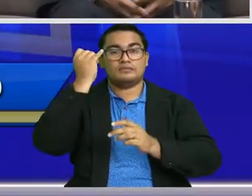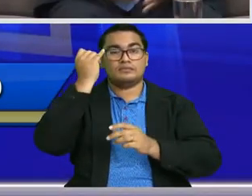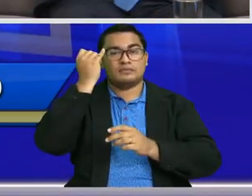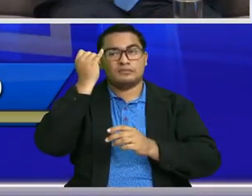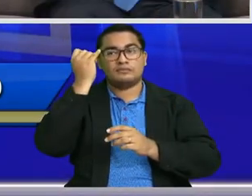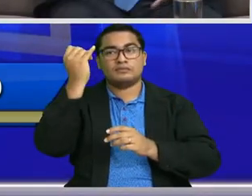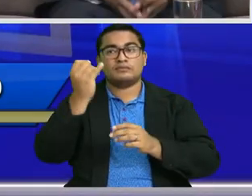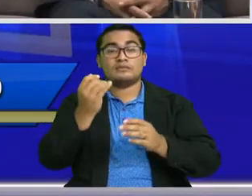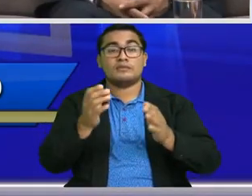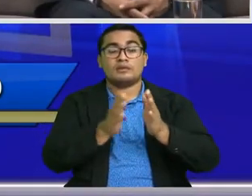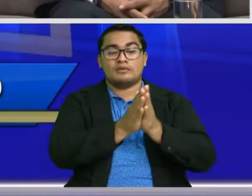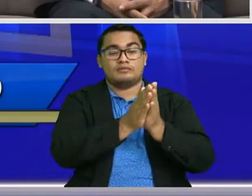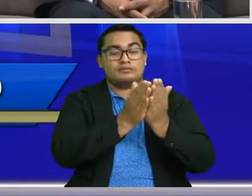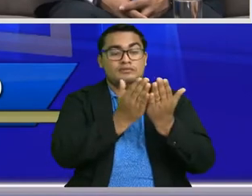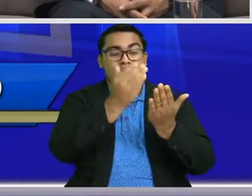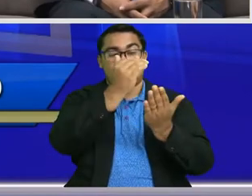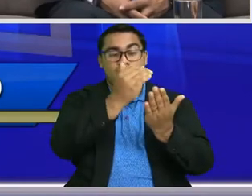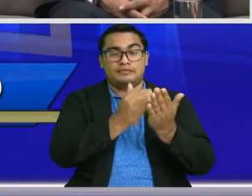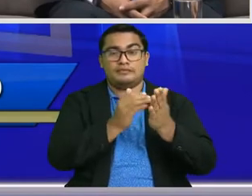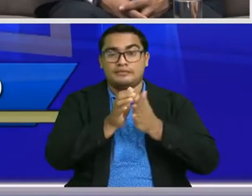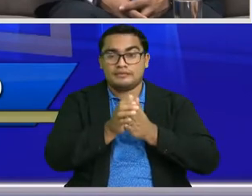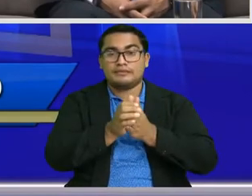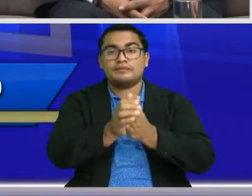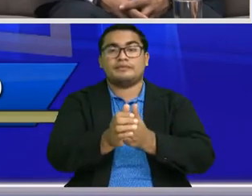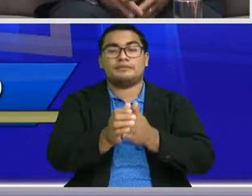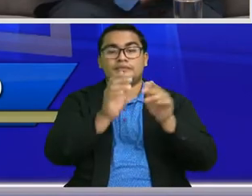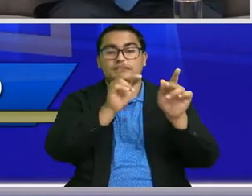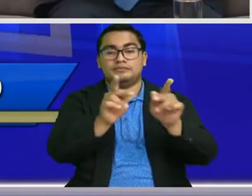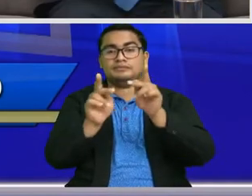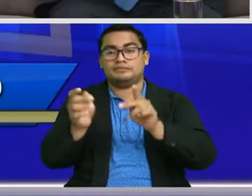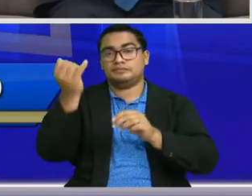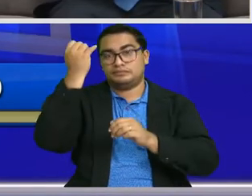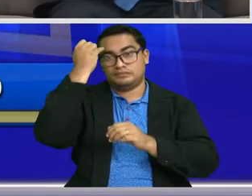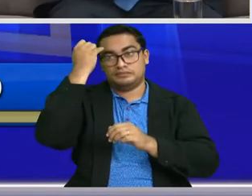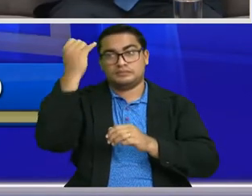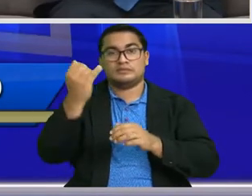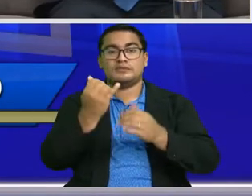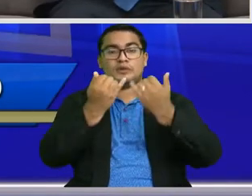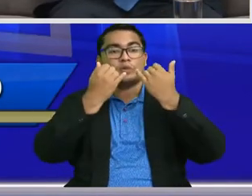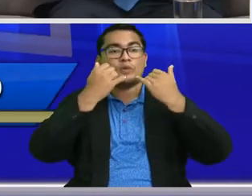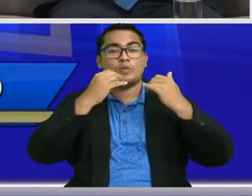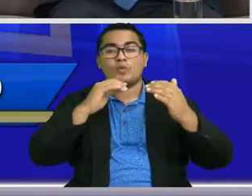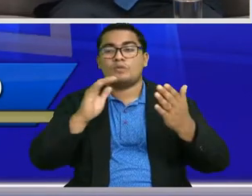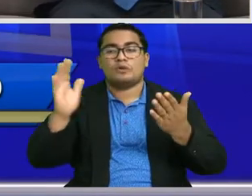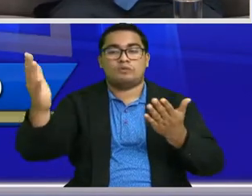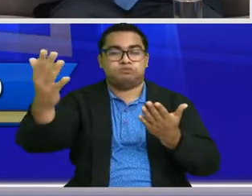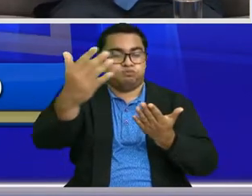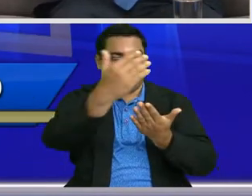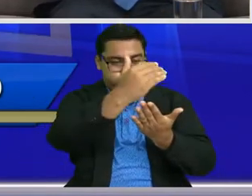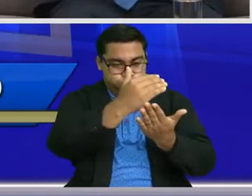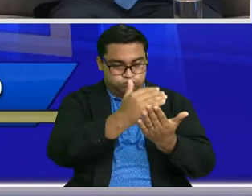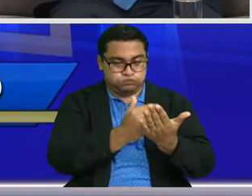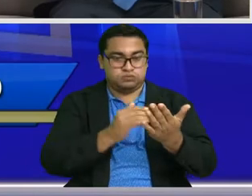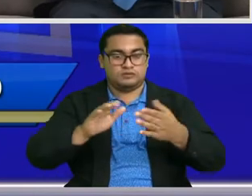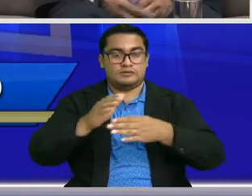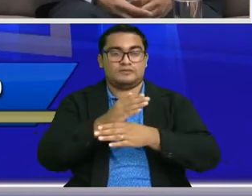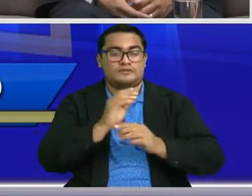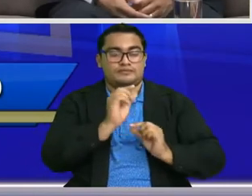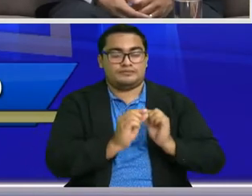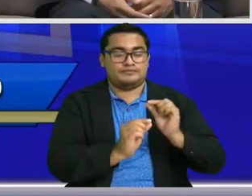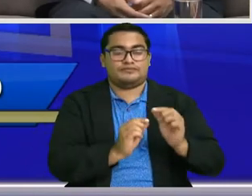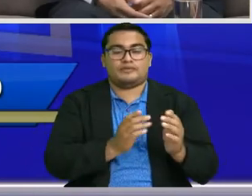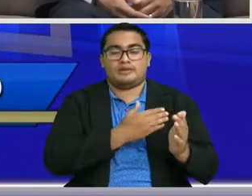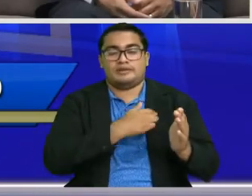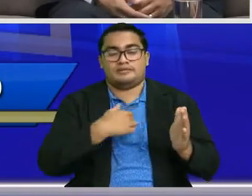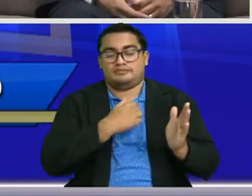emprendimiento o la guía del emprendedor. Es básicamente ese cúmulo de información alrededor de cada paso que debe desarrollar